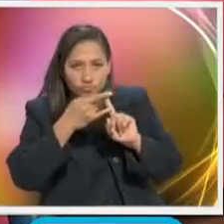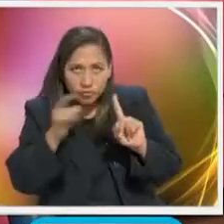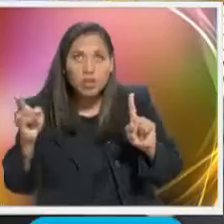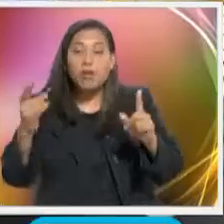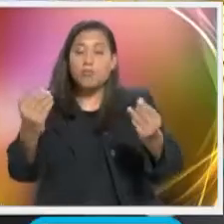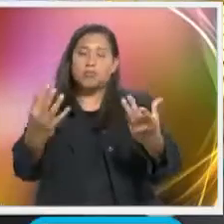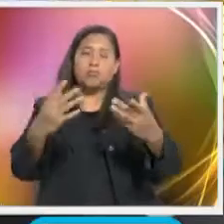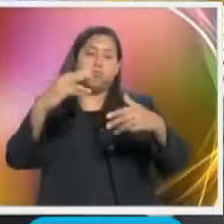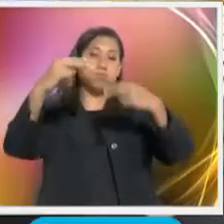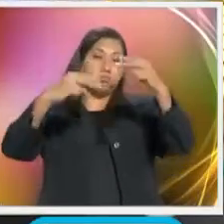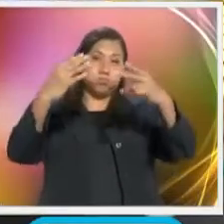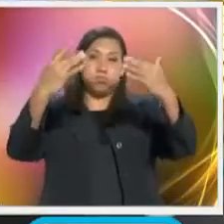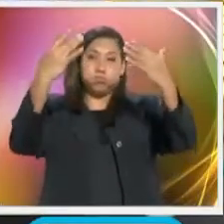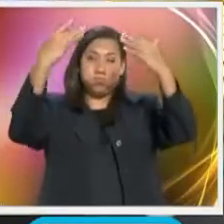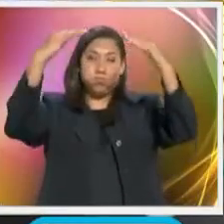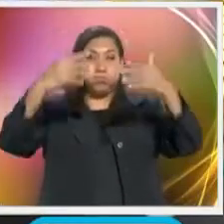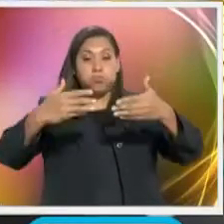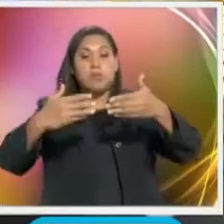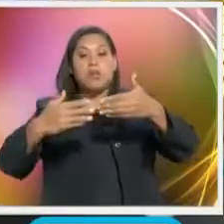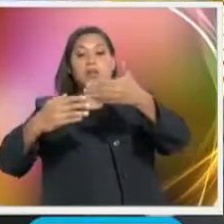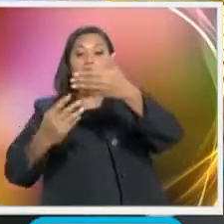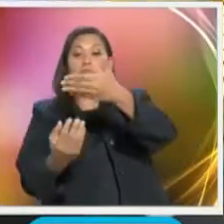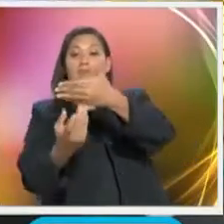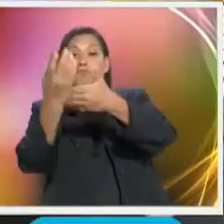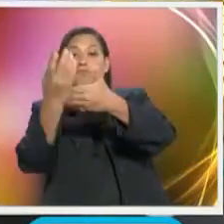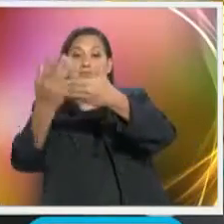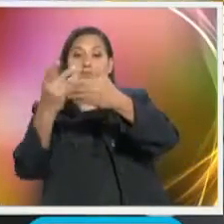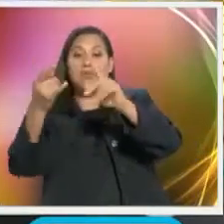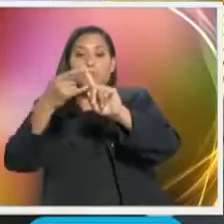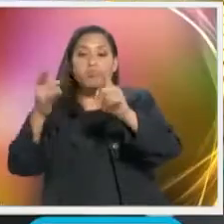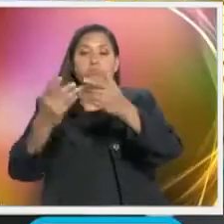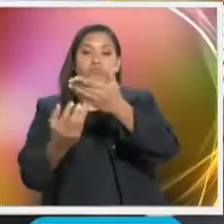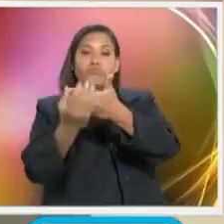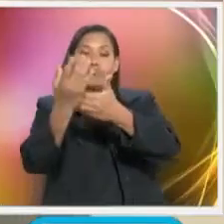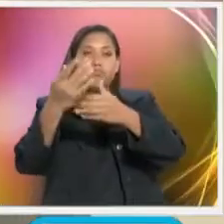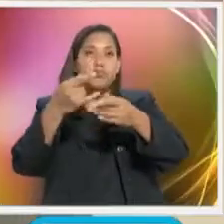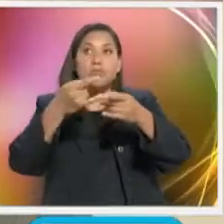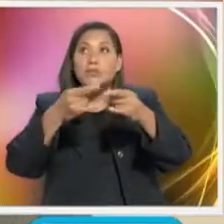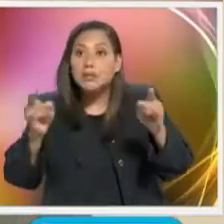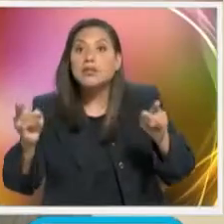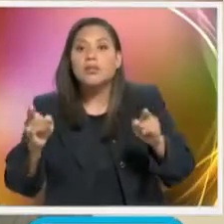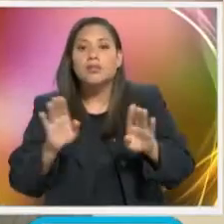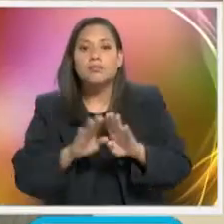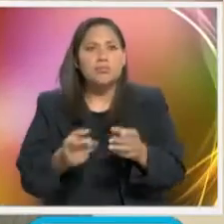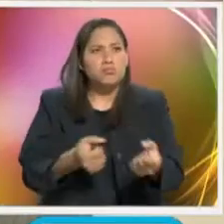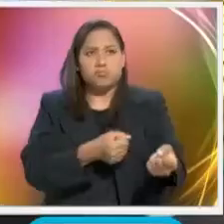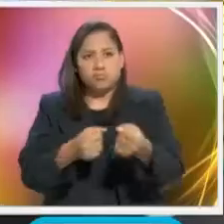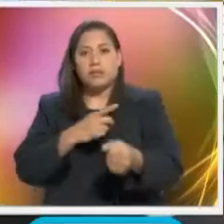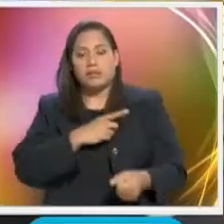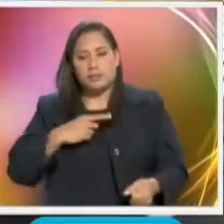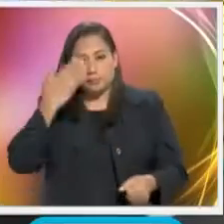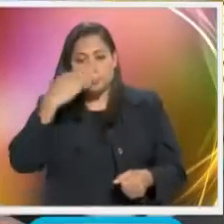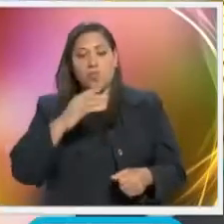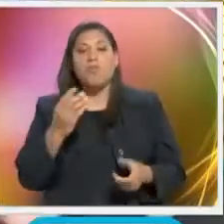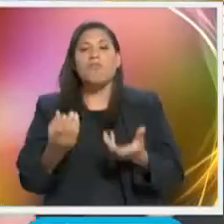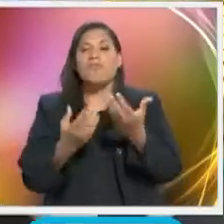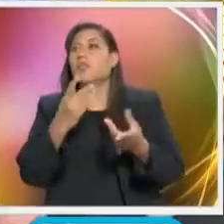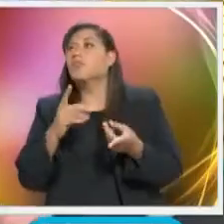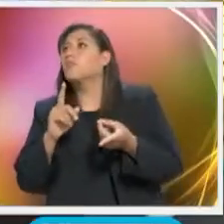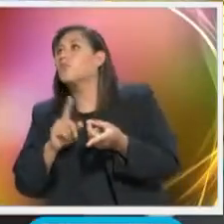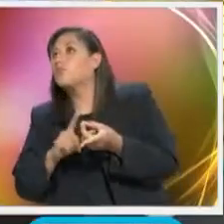y atrás hay fuego, todo Claro, eso se tienes te viene que encima. saberlo manejar. O el Yo- origen, ¿no? Que causa el fuego, ¿no? Sí.